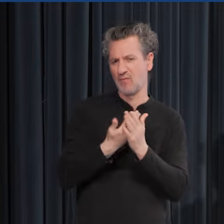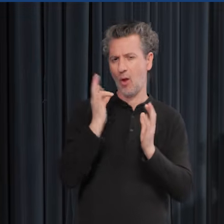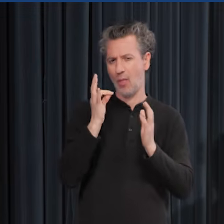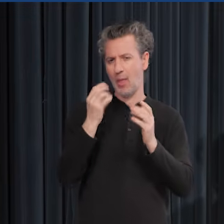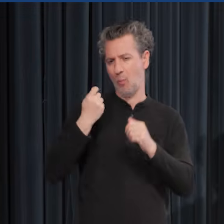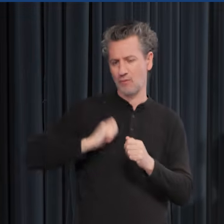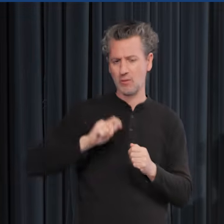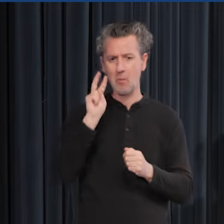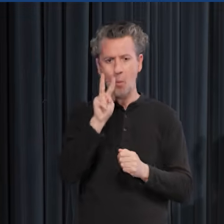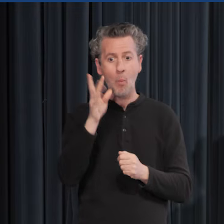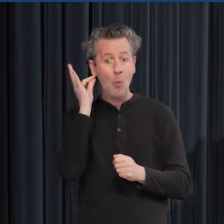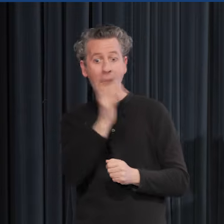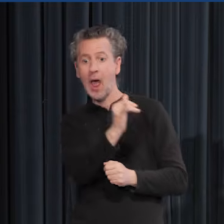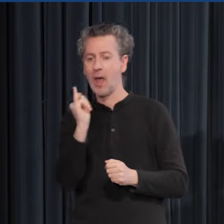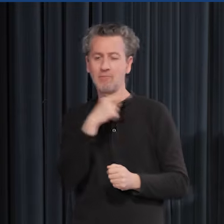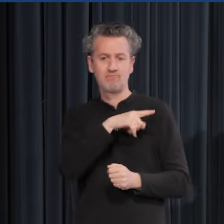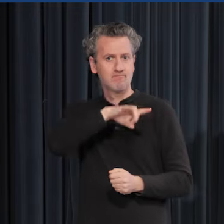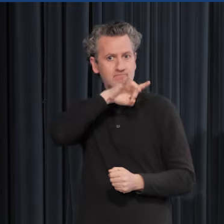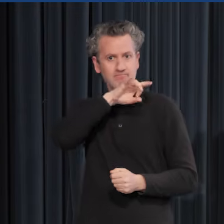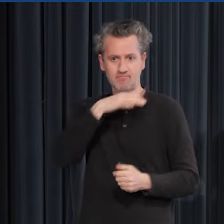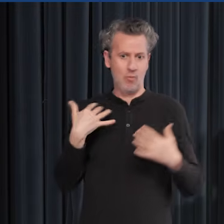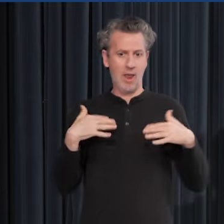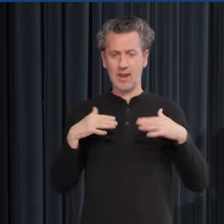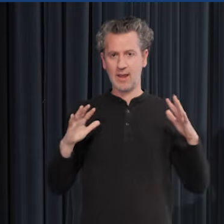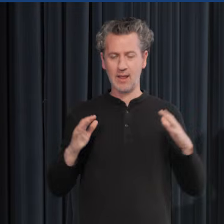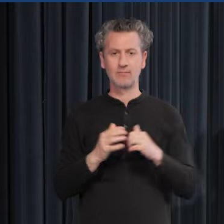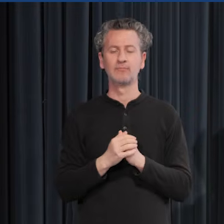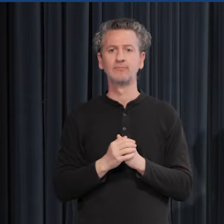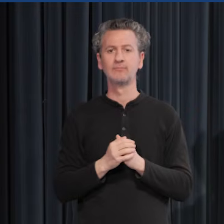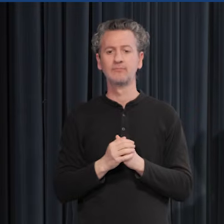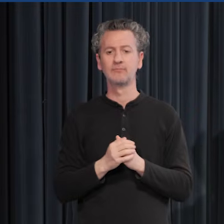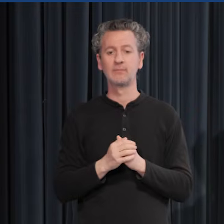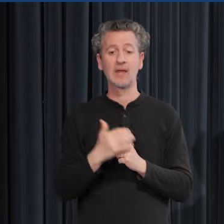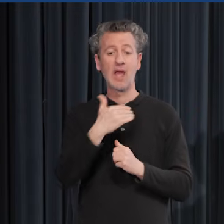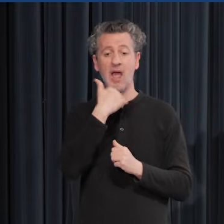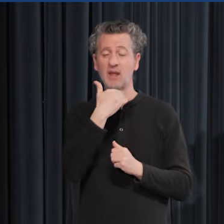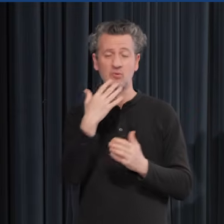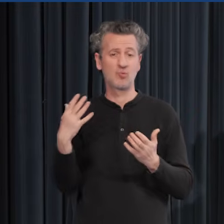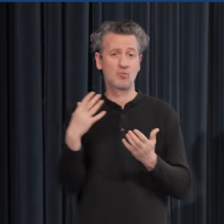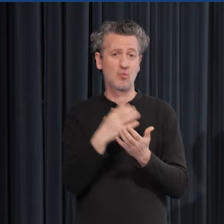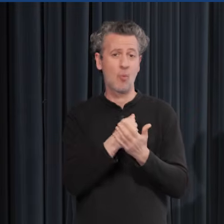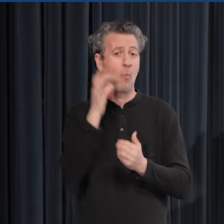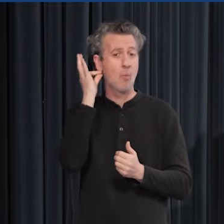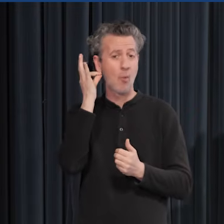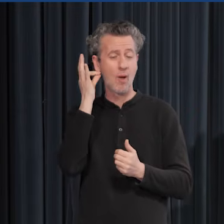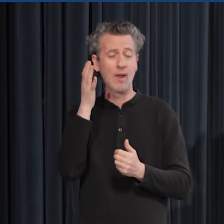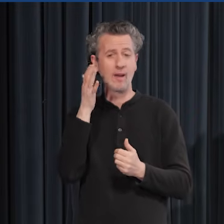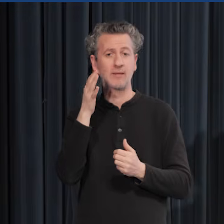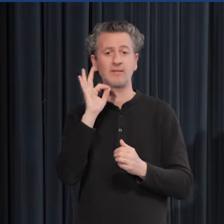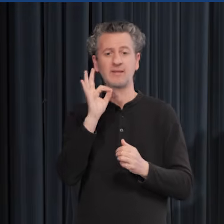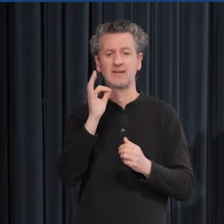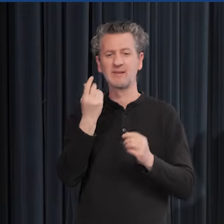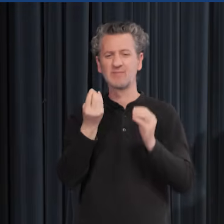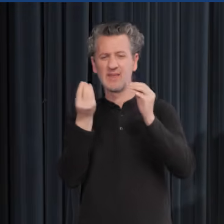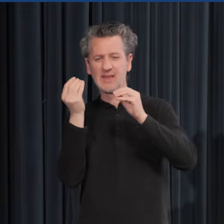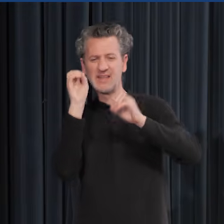lleno de alegría. Sí que es cierto que casi todas las mujeres acuden a ciclos formativos relacionados con instalación de